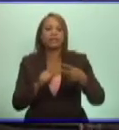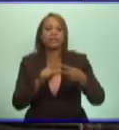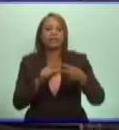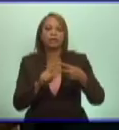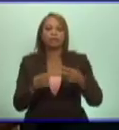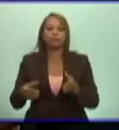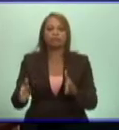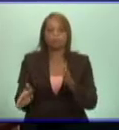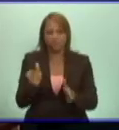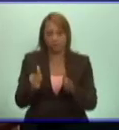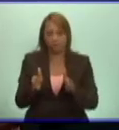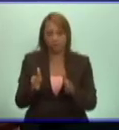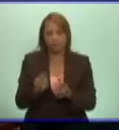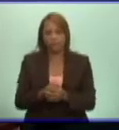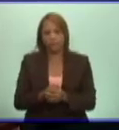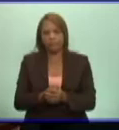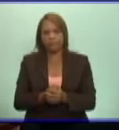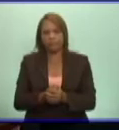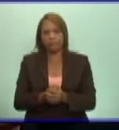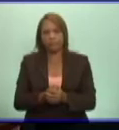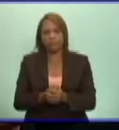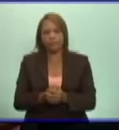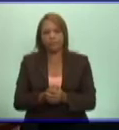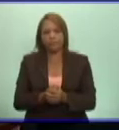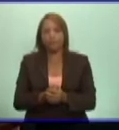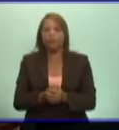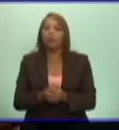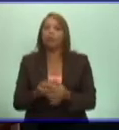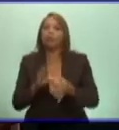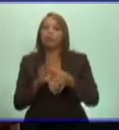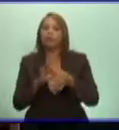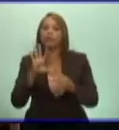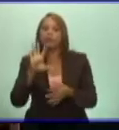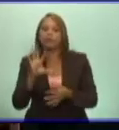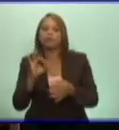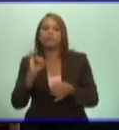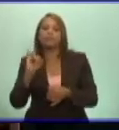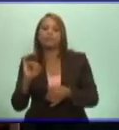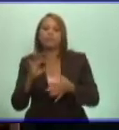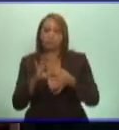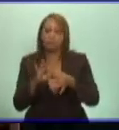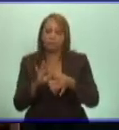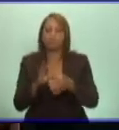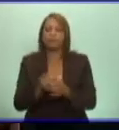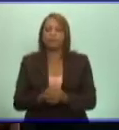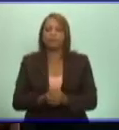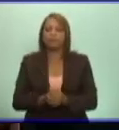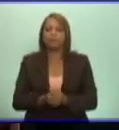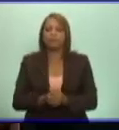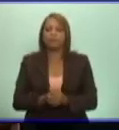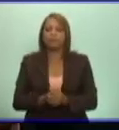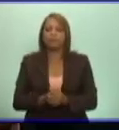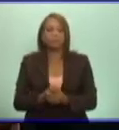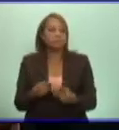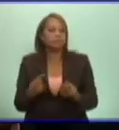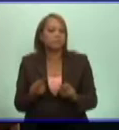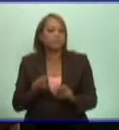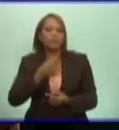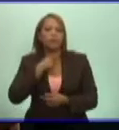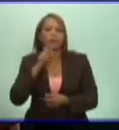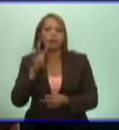para estas asignaturas, el segundo ciclo son los grados quinto y sexto. Uh-huh. La vamos a evaluar a través